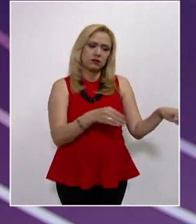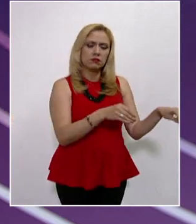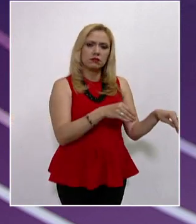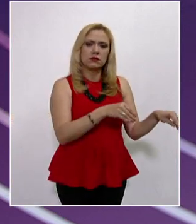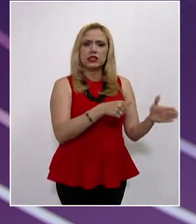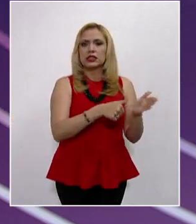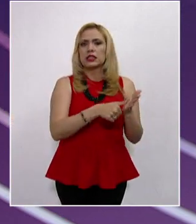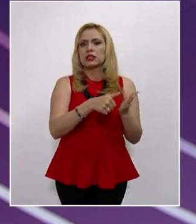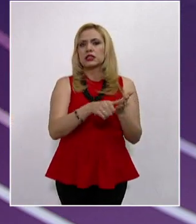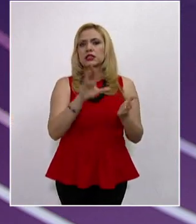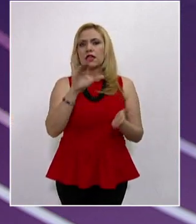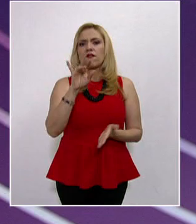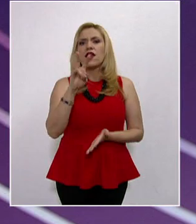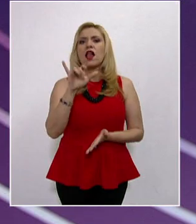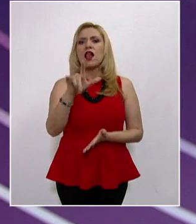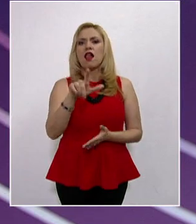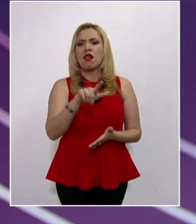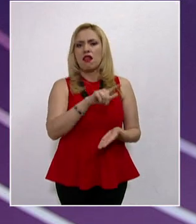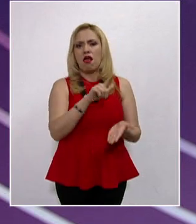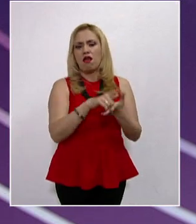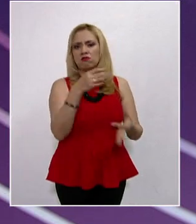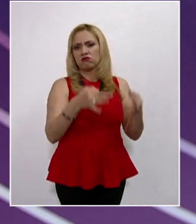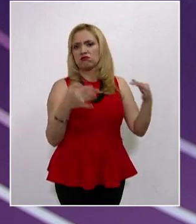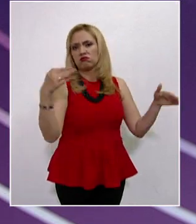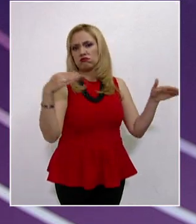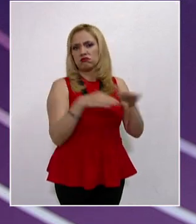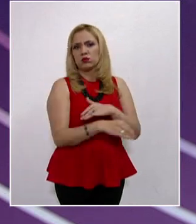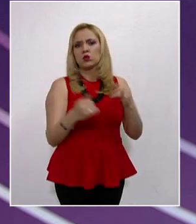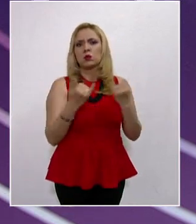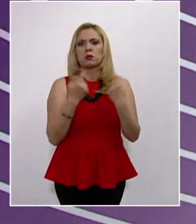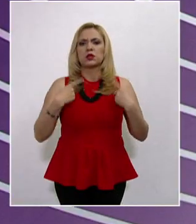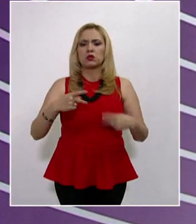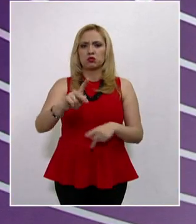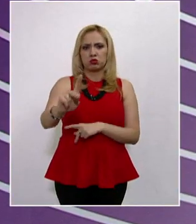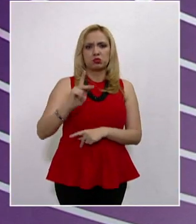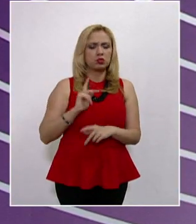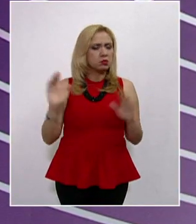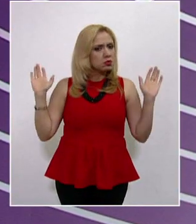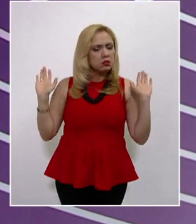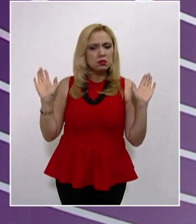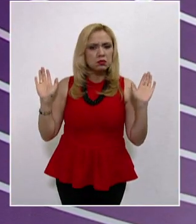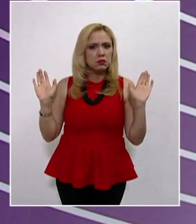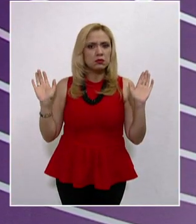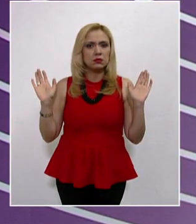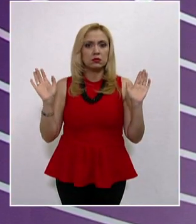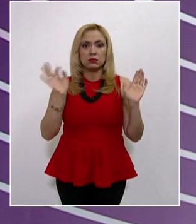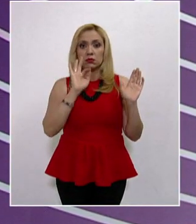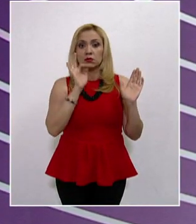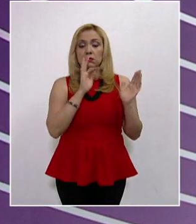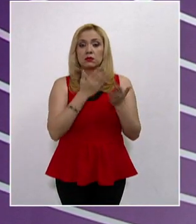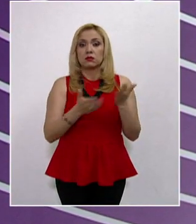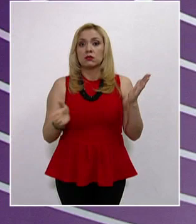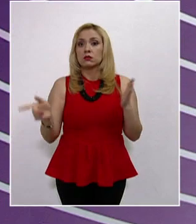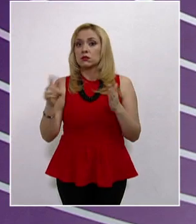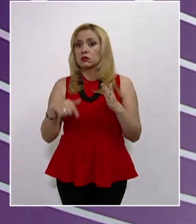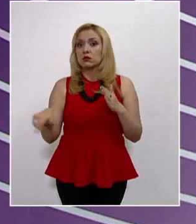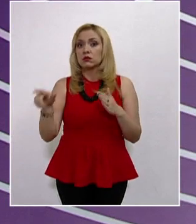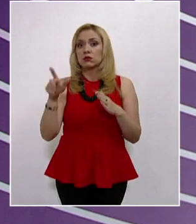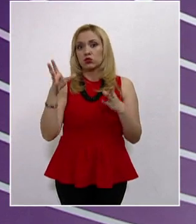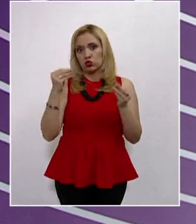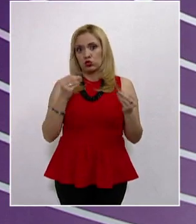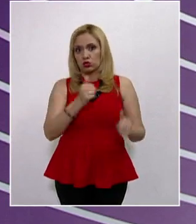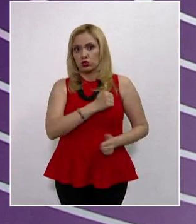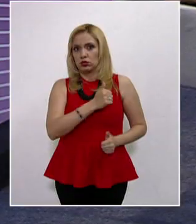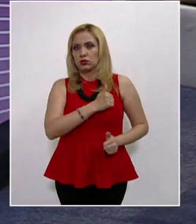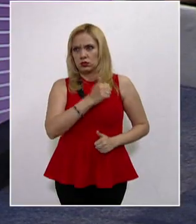fuero civil, necesariamente. Si nosotros vamos incorporando elementos a la Guardia Nacional, como dice Octavio, la mayoría hoy pertenecen a las Fuerzas